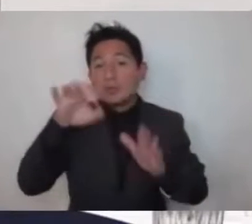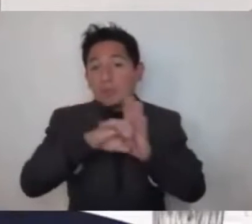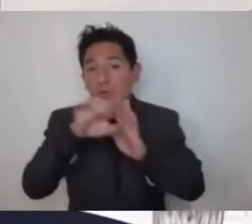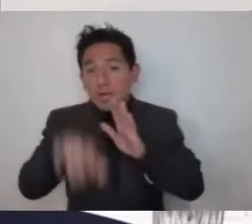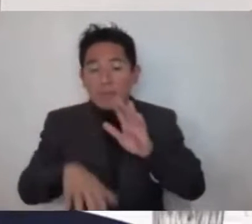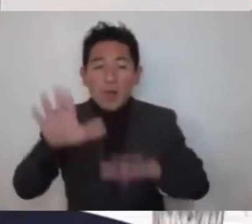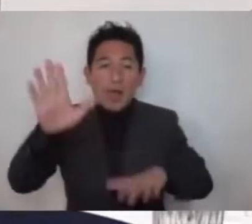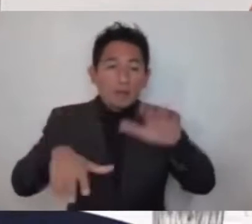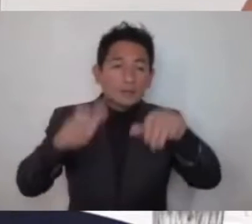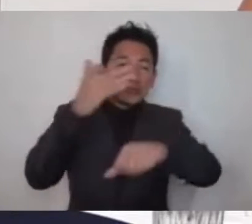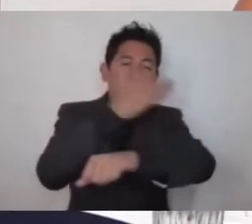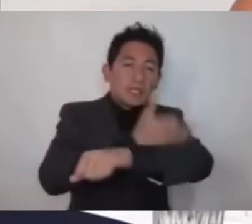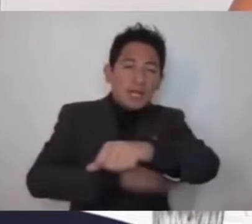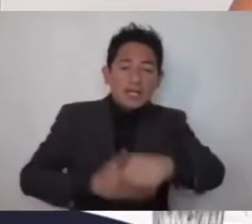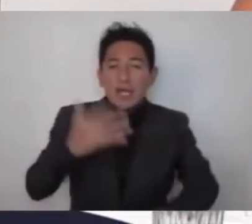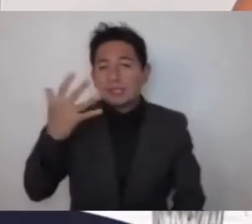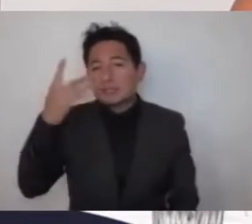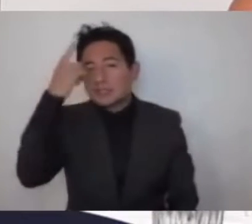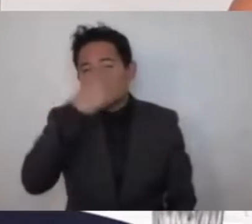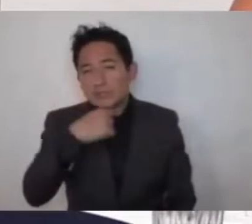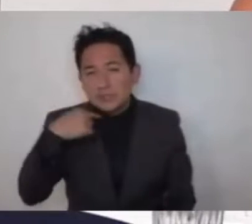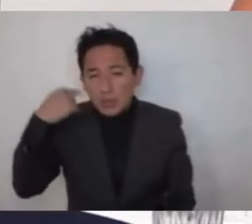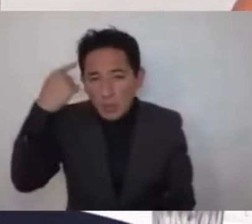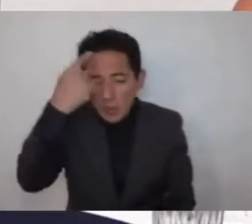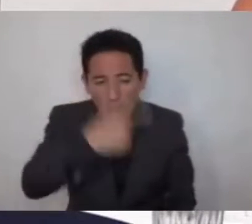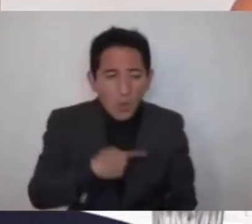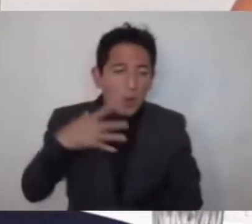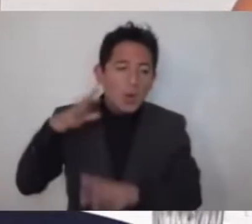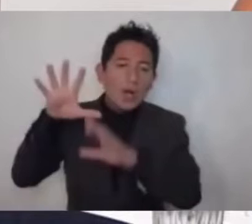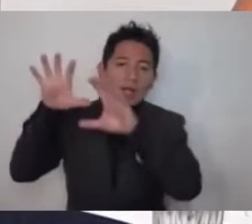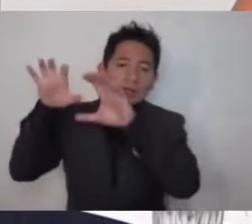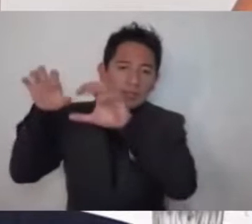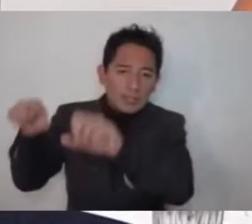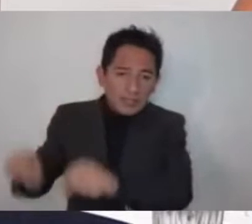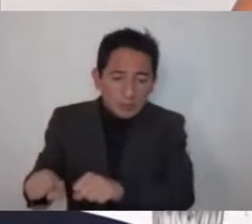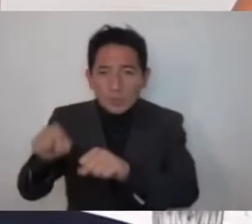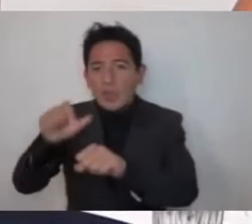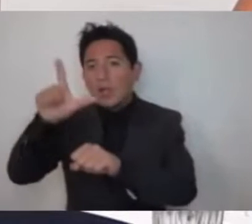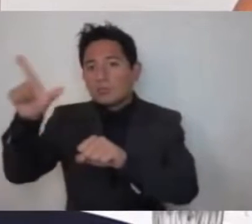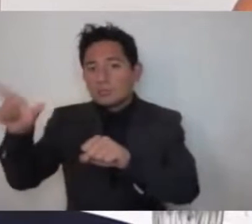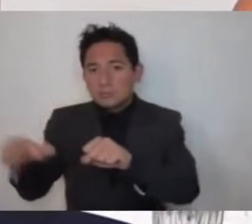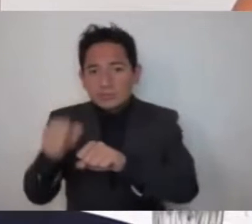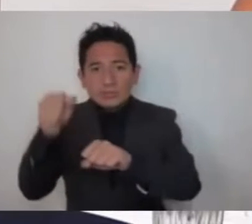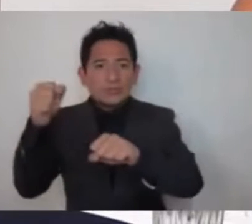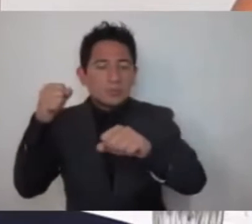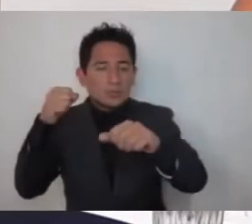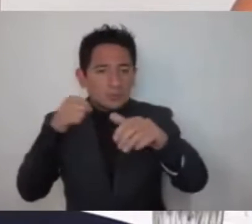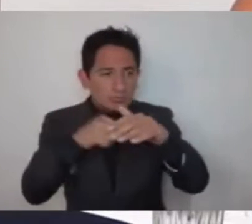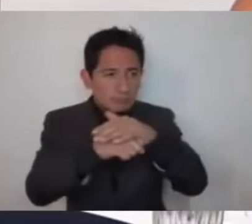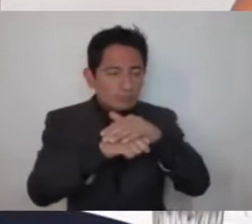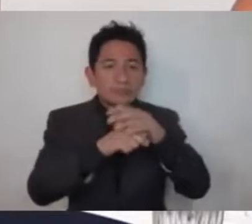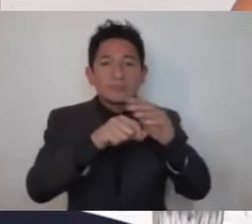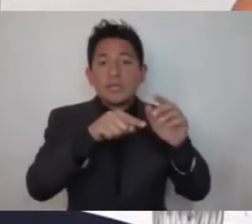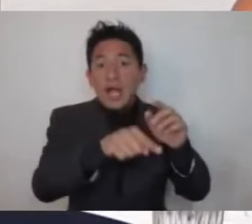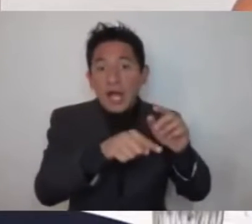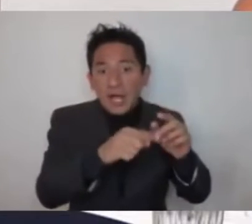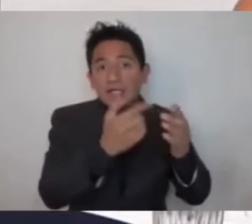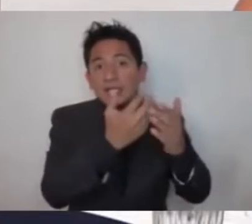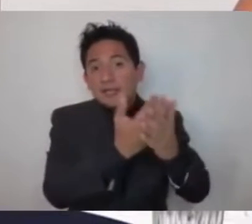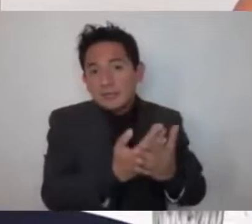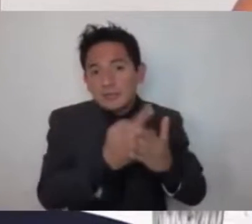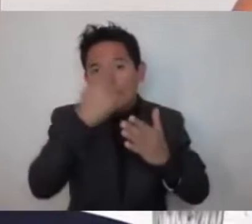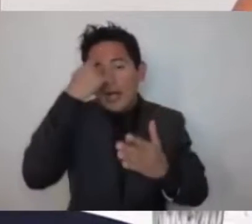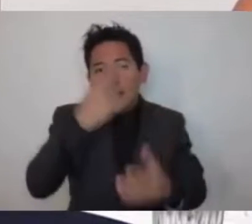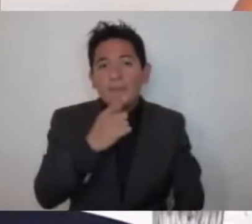lo pusieron a disposición y que los policías dicen que fue necesario pararse a poner gasolina y que además encontraron una